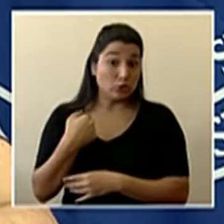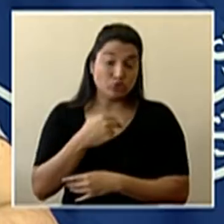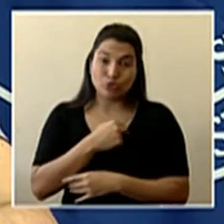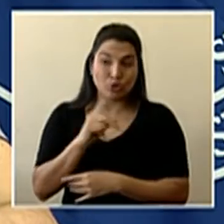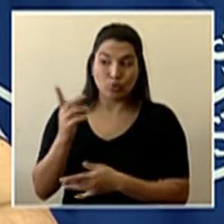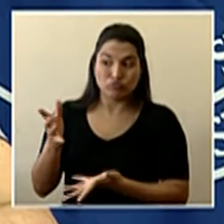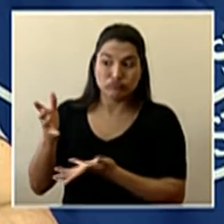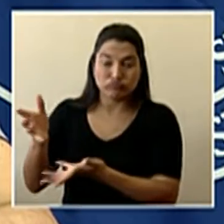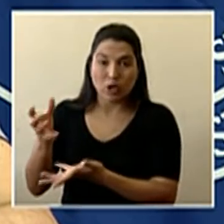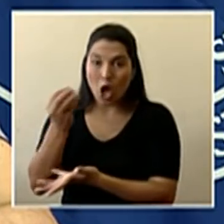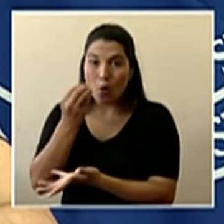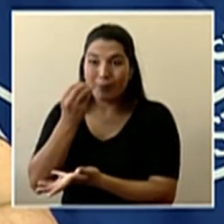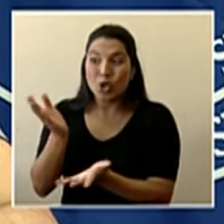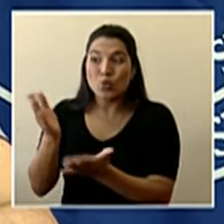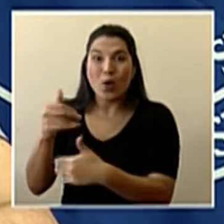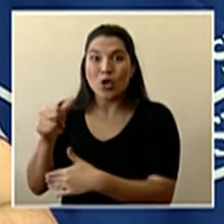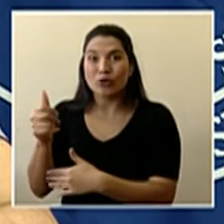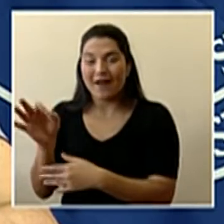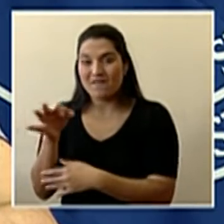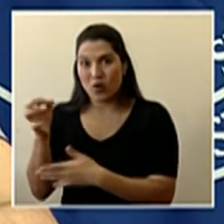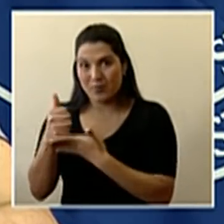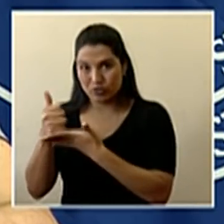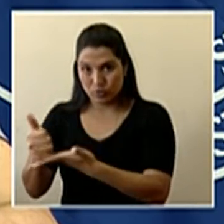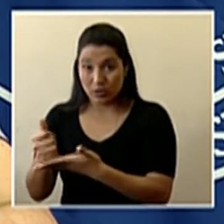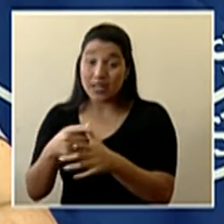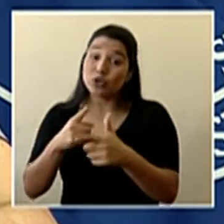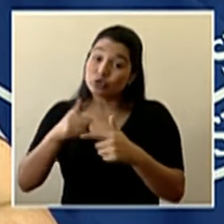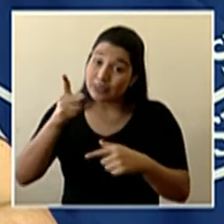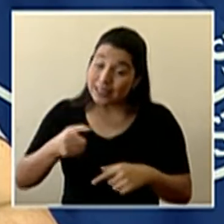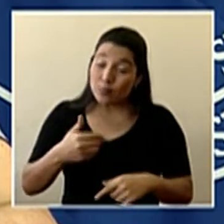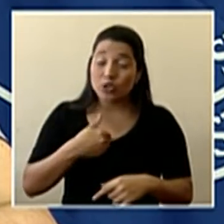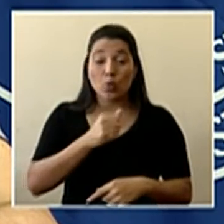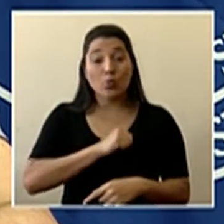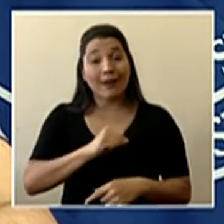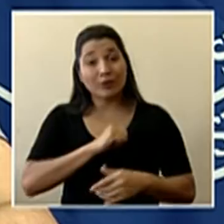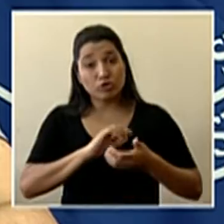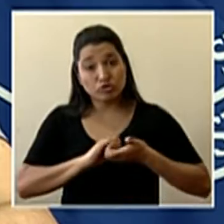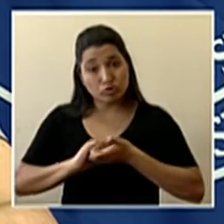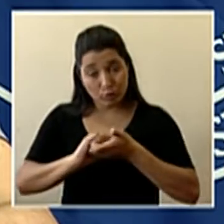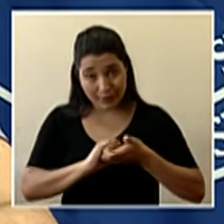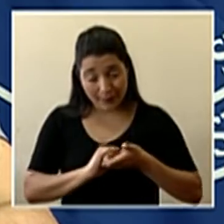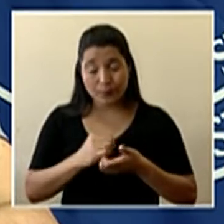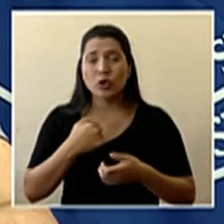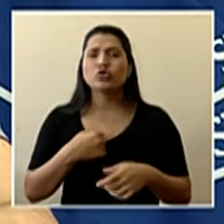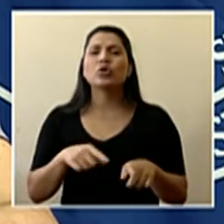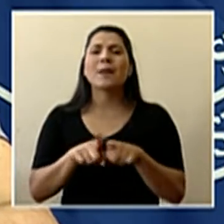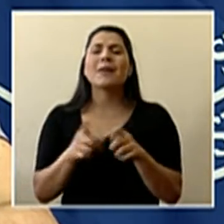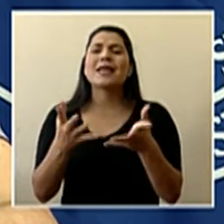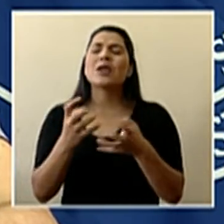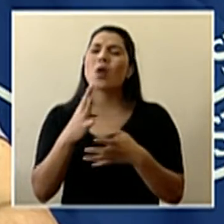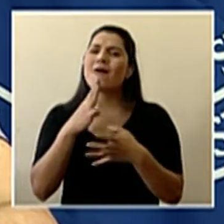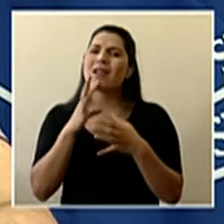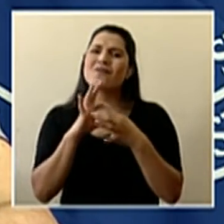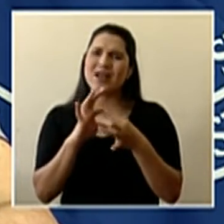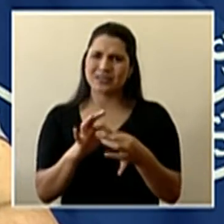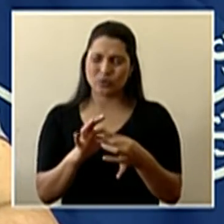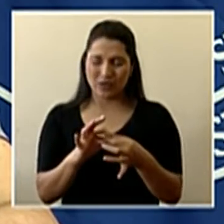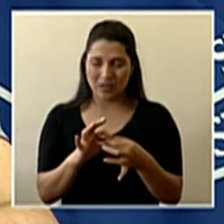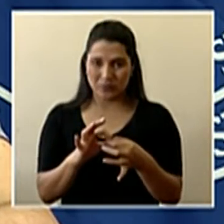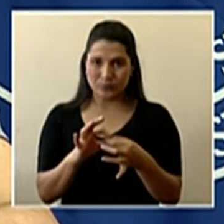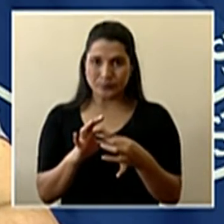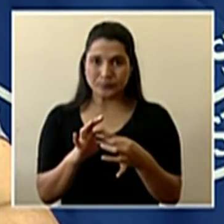programas no se puede suplir de otra forma. Así que también tenemos que ser solidarios en ese sentido. Yo también quiero referirme al asunto de la